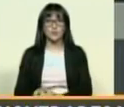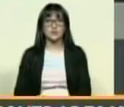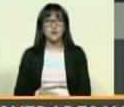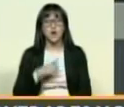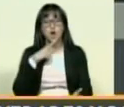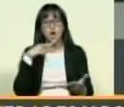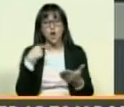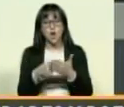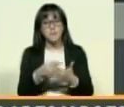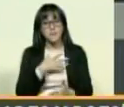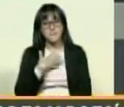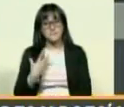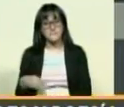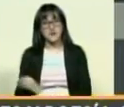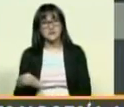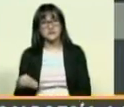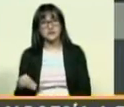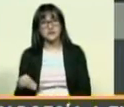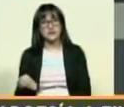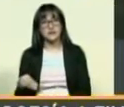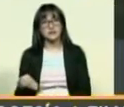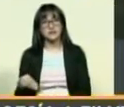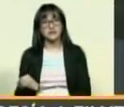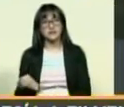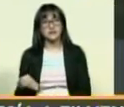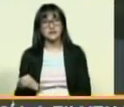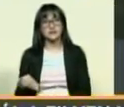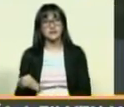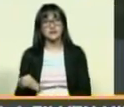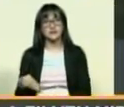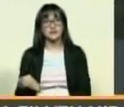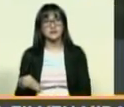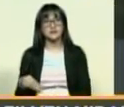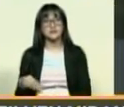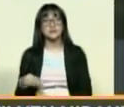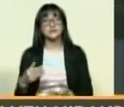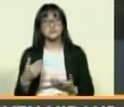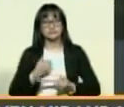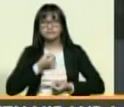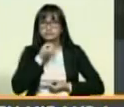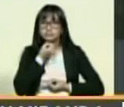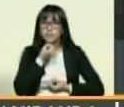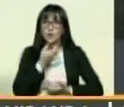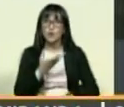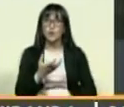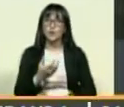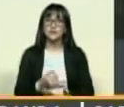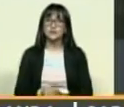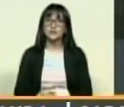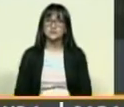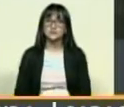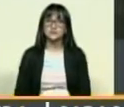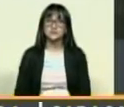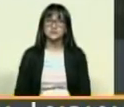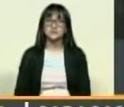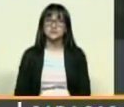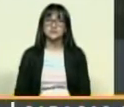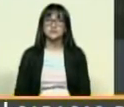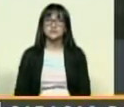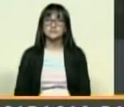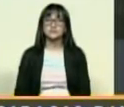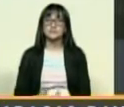nuestro presidente, comandante Daniel Ortega Saavedra, queremos expresar el más profundo